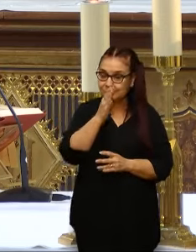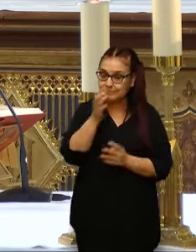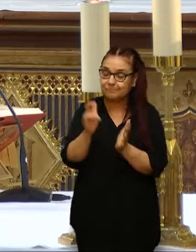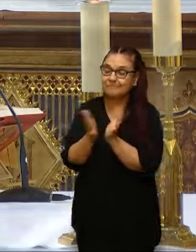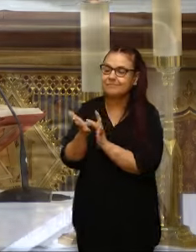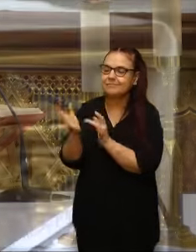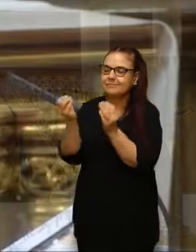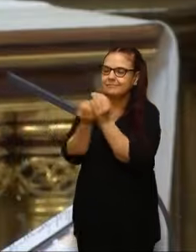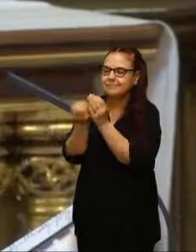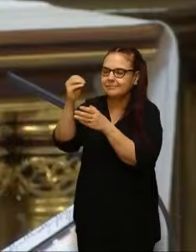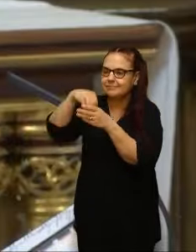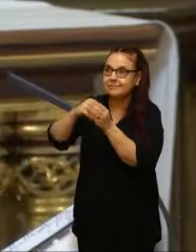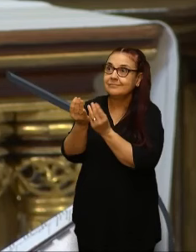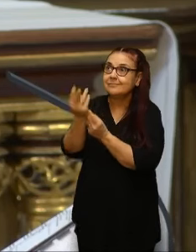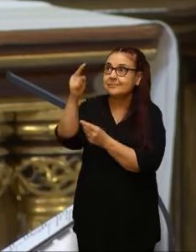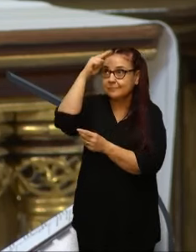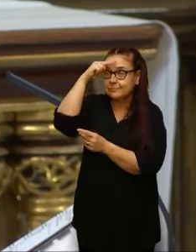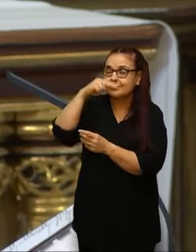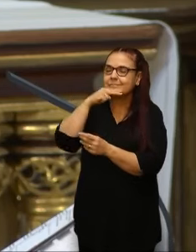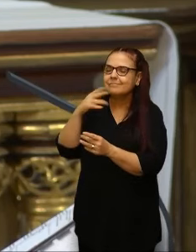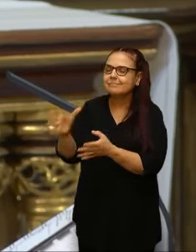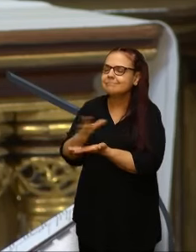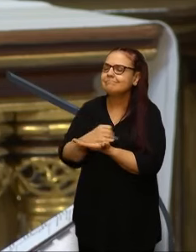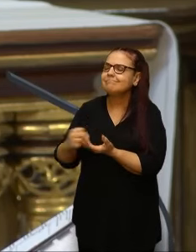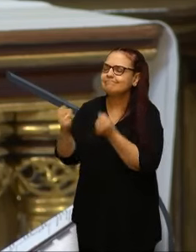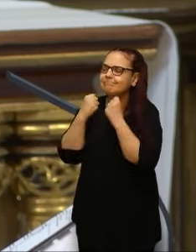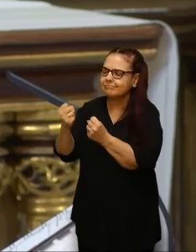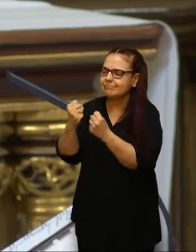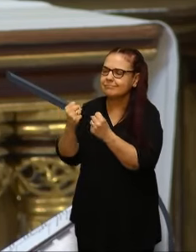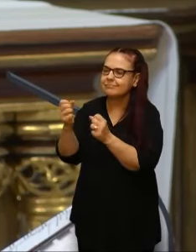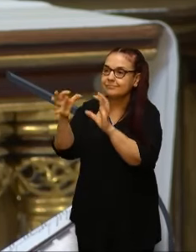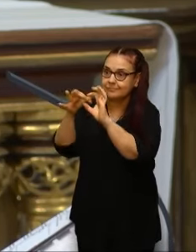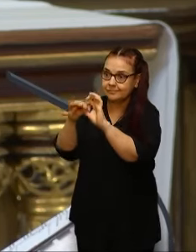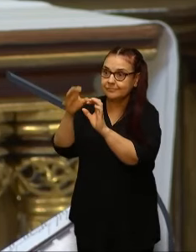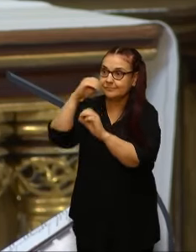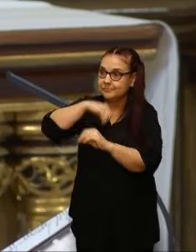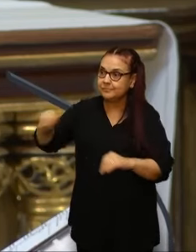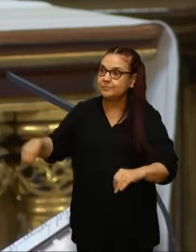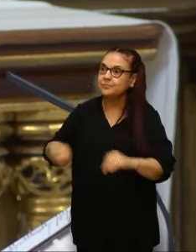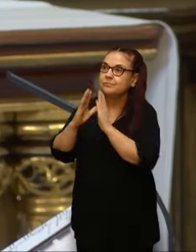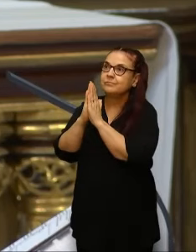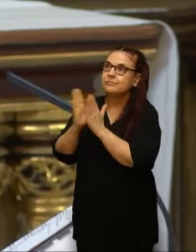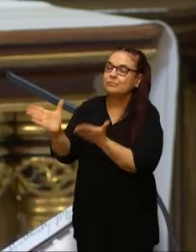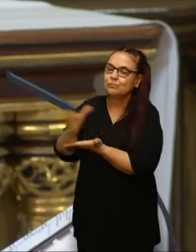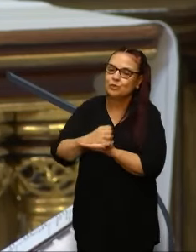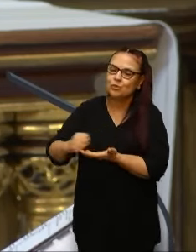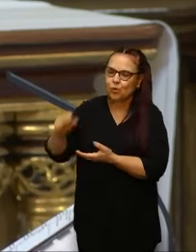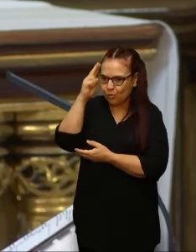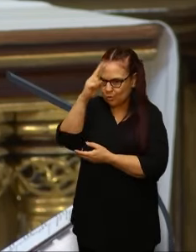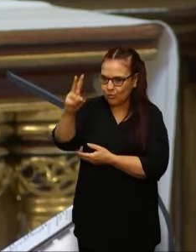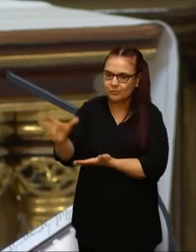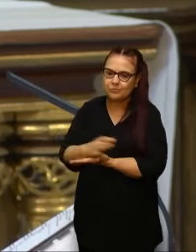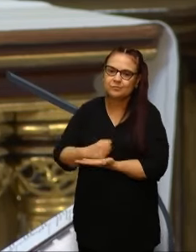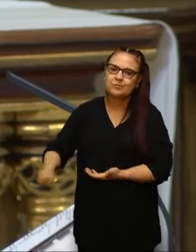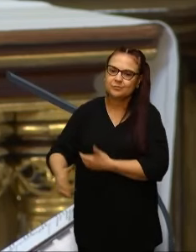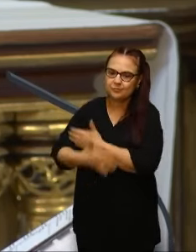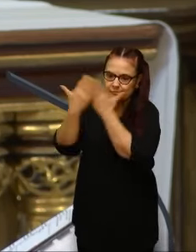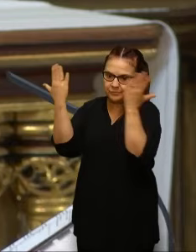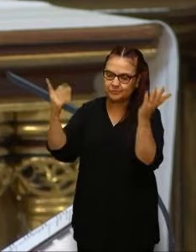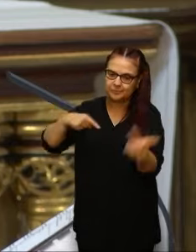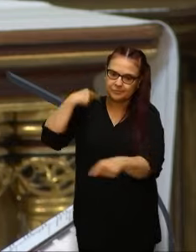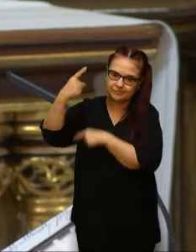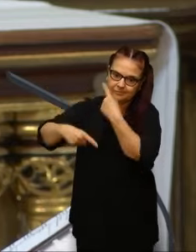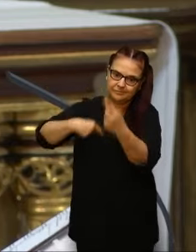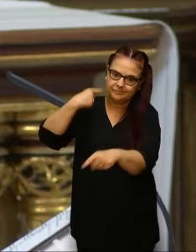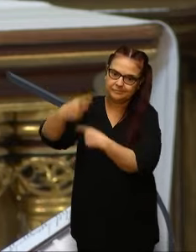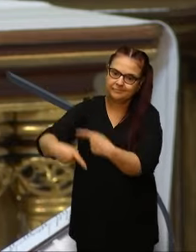Por Cristo, con Él y en Él, a ti Dios Padre Omnipotente, en la unidad del Espíritu Santo, todo honor y toda